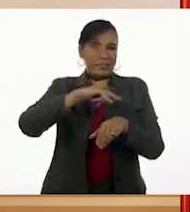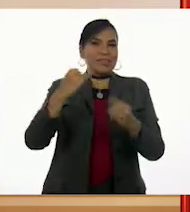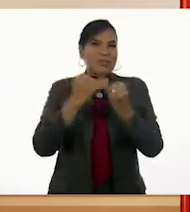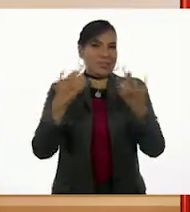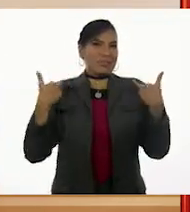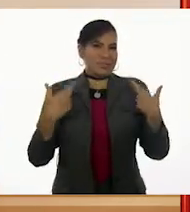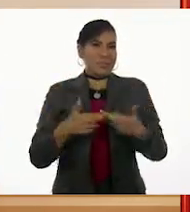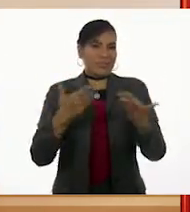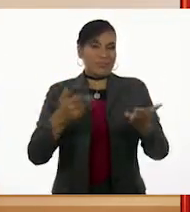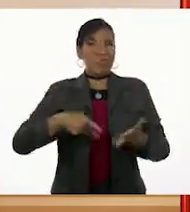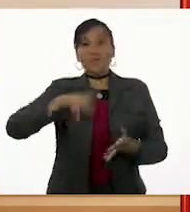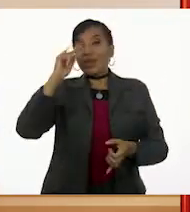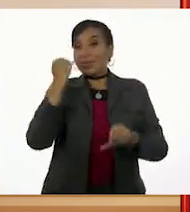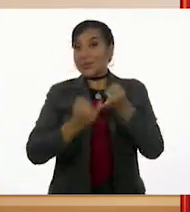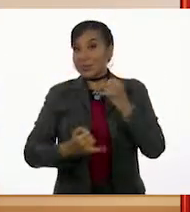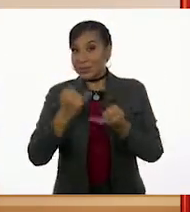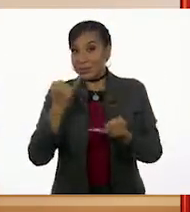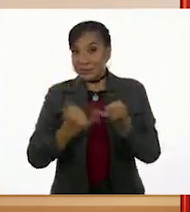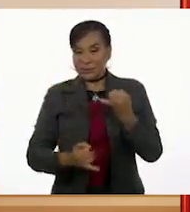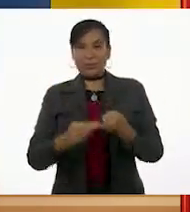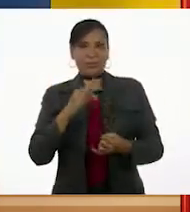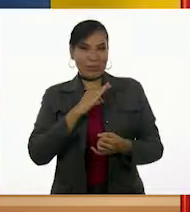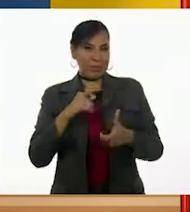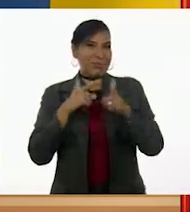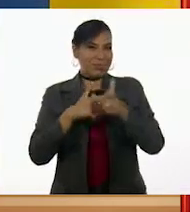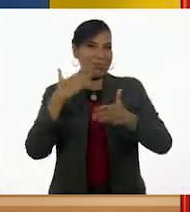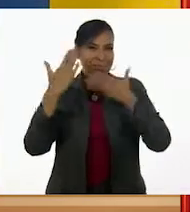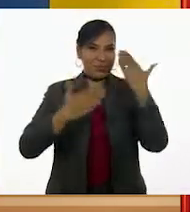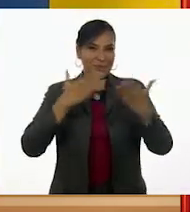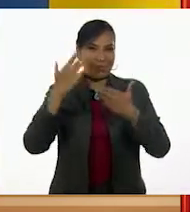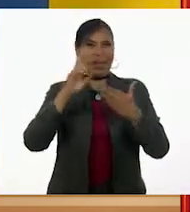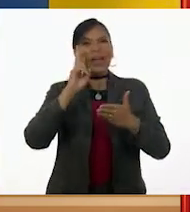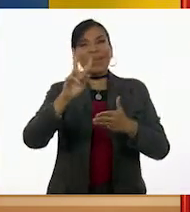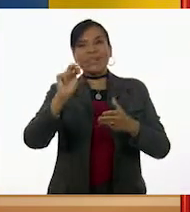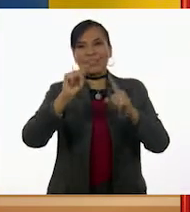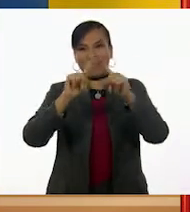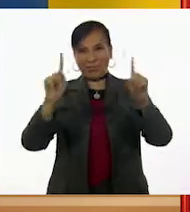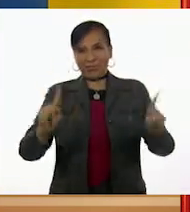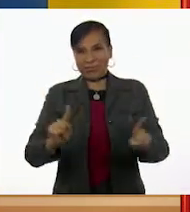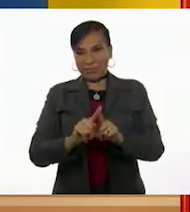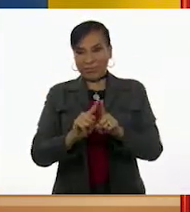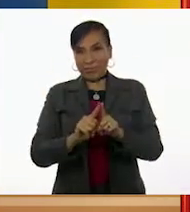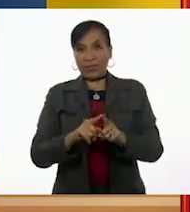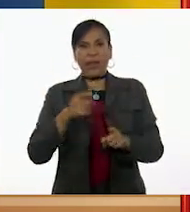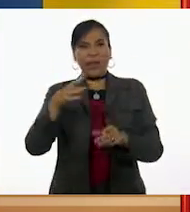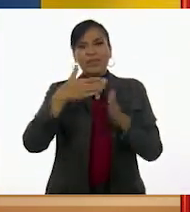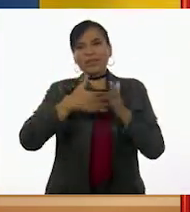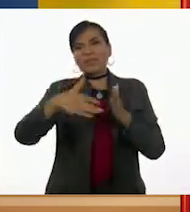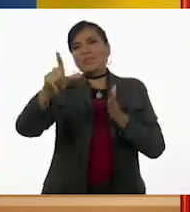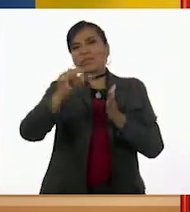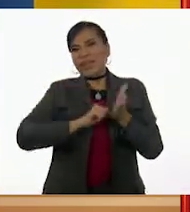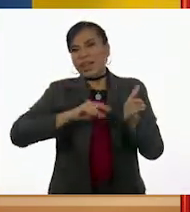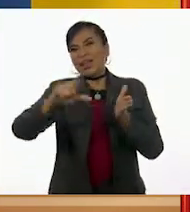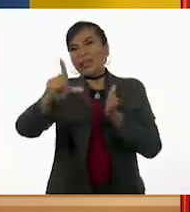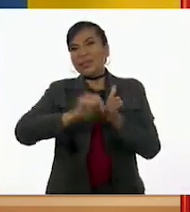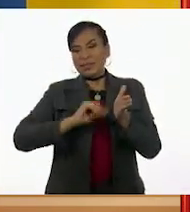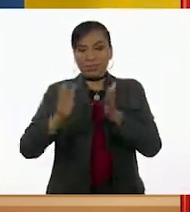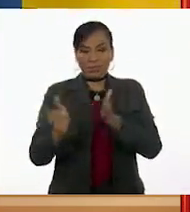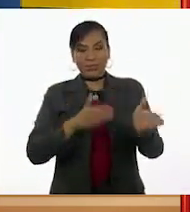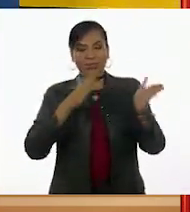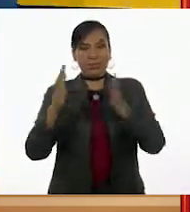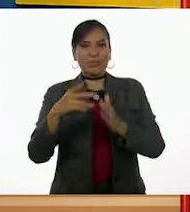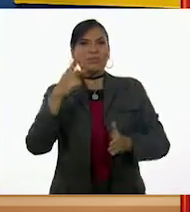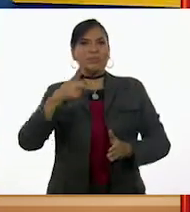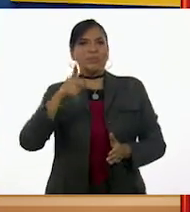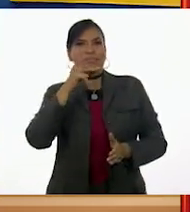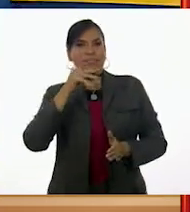maestra, pero afortunadamente podía seguir estudiando a través de la televisión. Y así pasaron los meses. Su padre